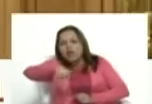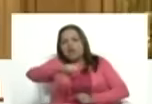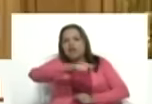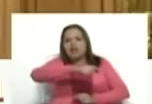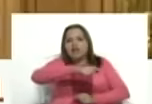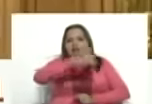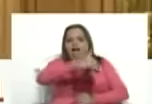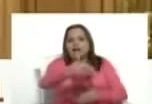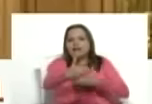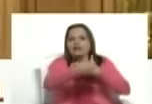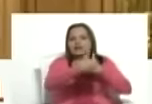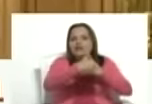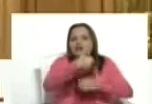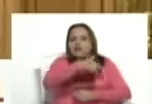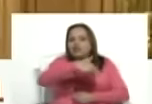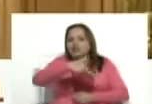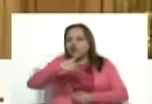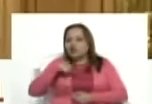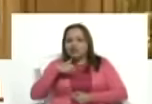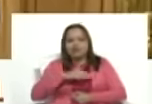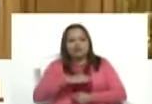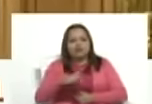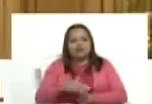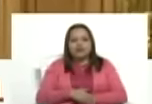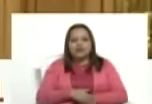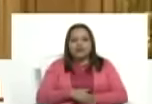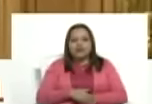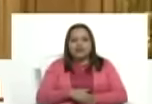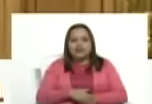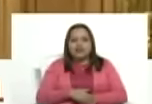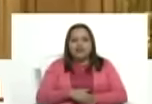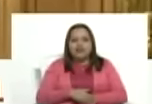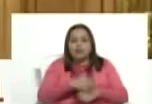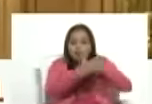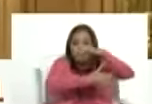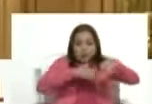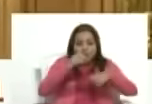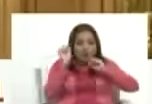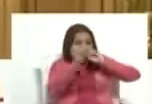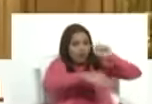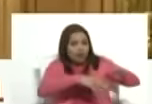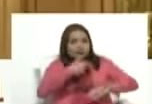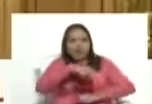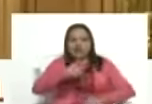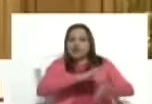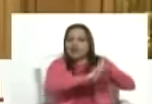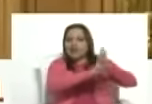han enfrentado con nosotros, por la vía de la violencia, los hemos derrotado.